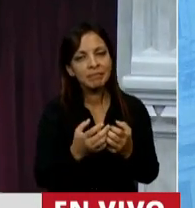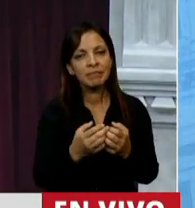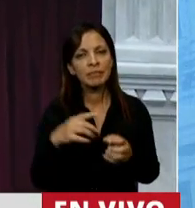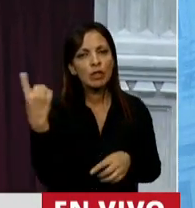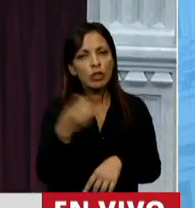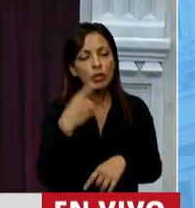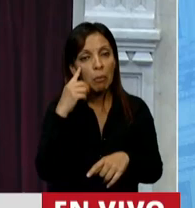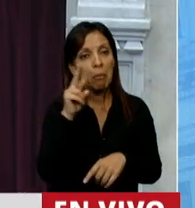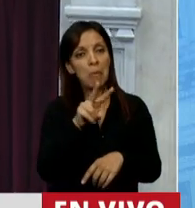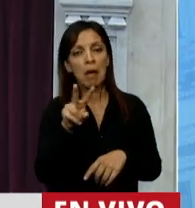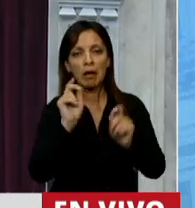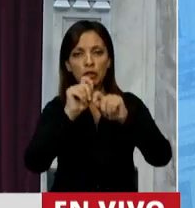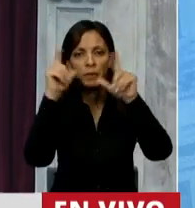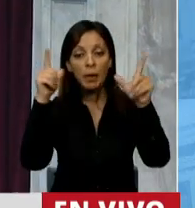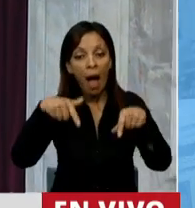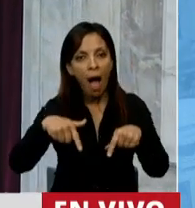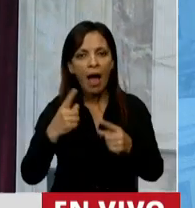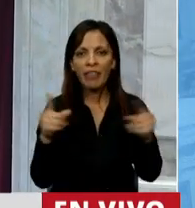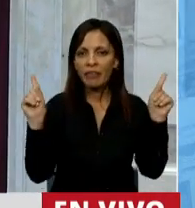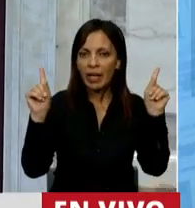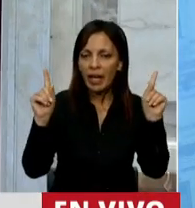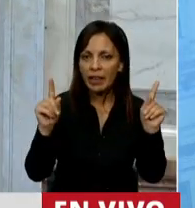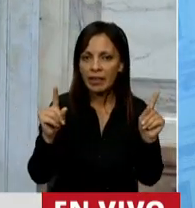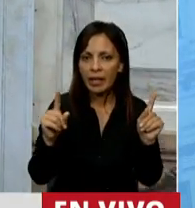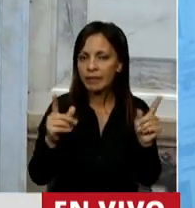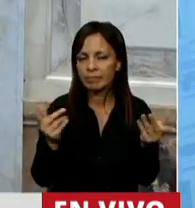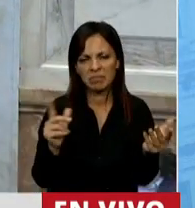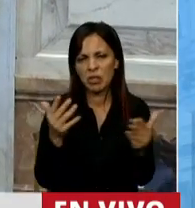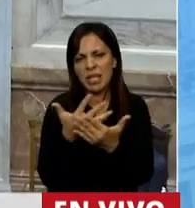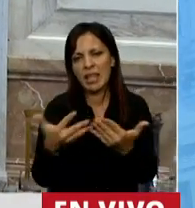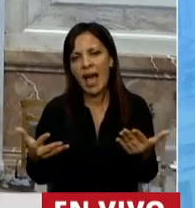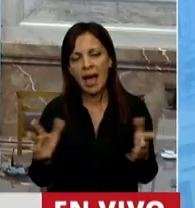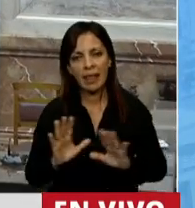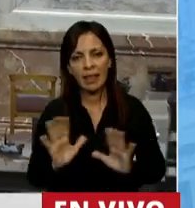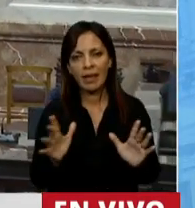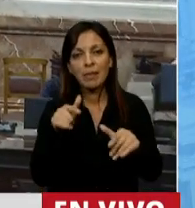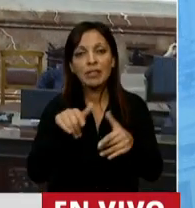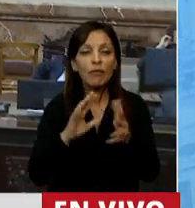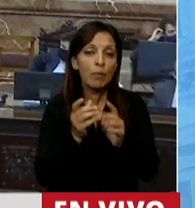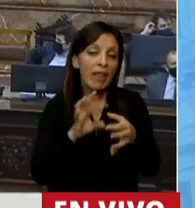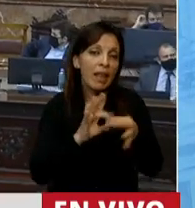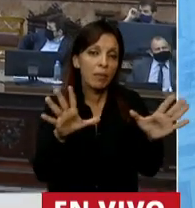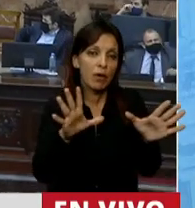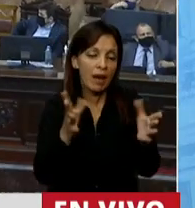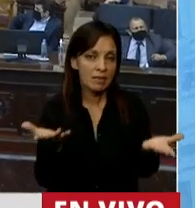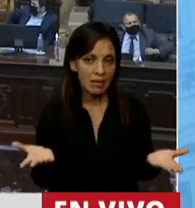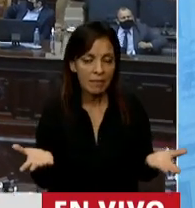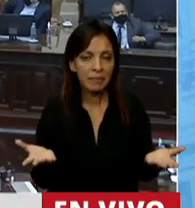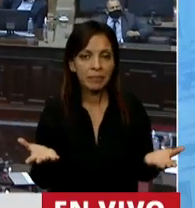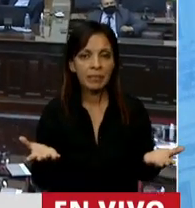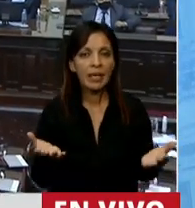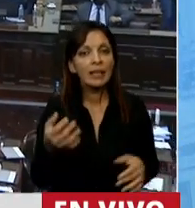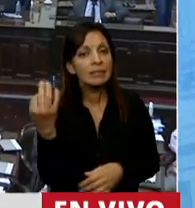sorprendemos de que este es un debate novedoso, es un debate que llega tarde, pero esto es parte de la idea de la democracia paritaria.